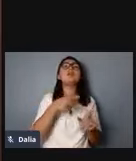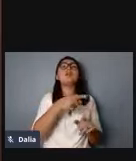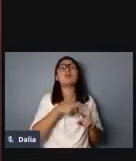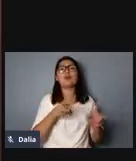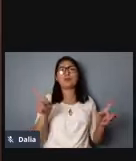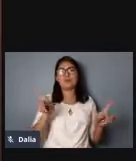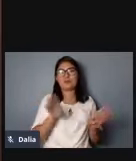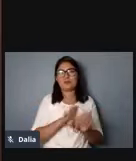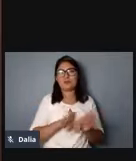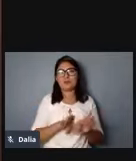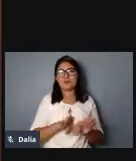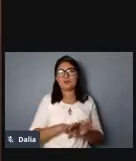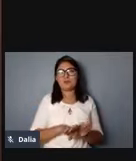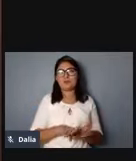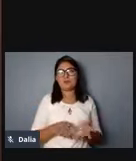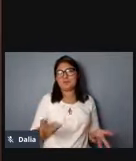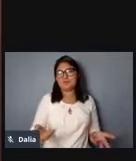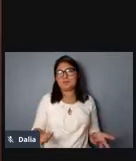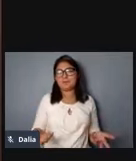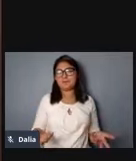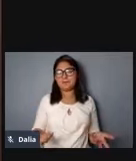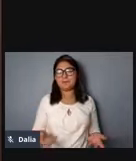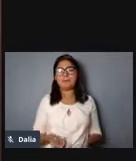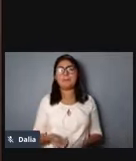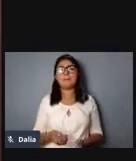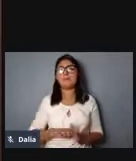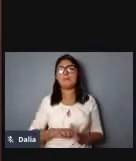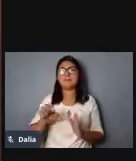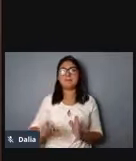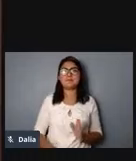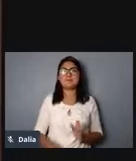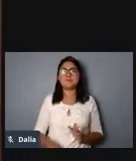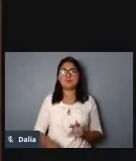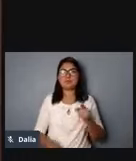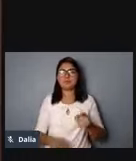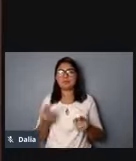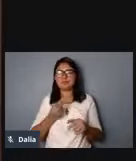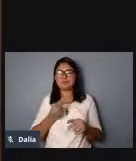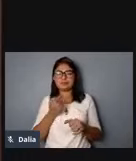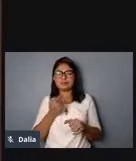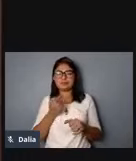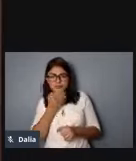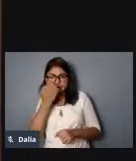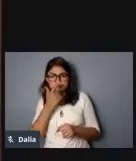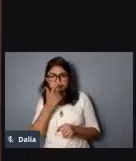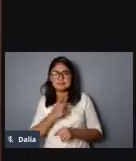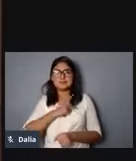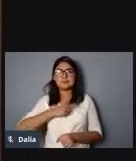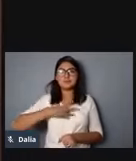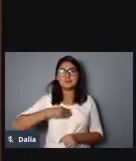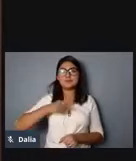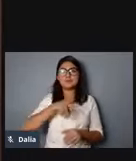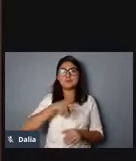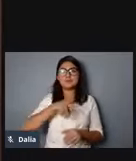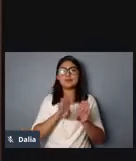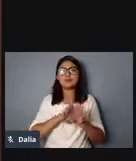por ejemplo, que mi hija y mi hijo o mi hijo están acudiendo a clases de